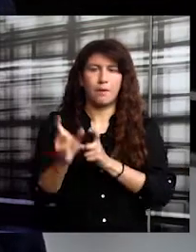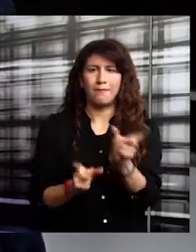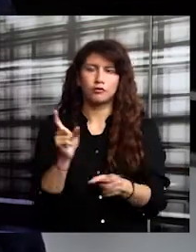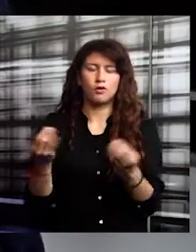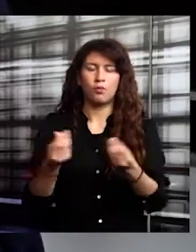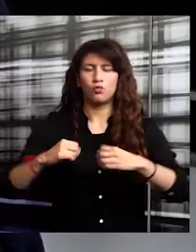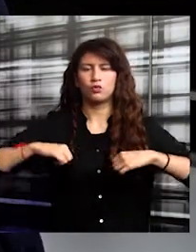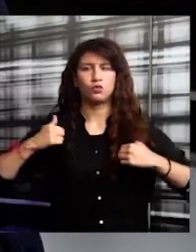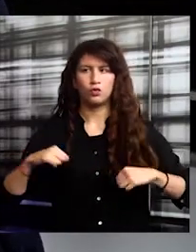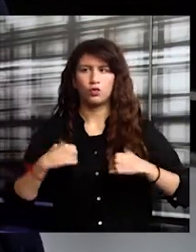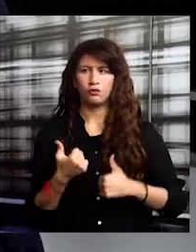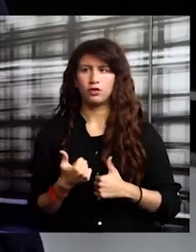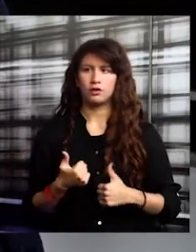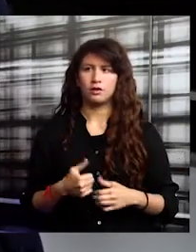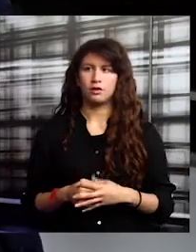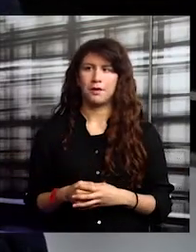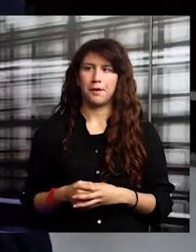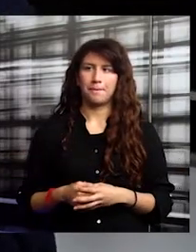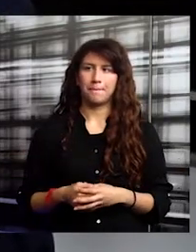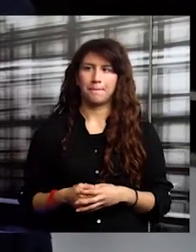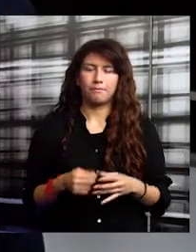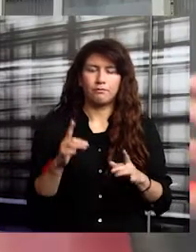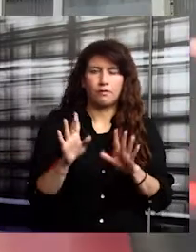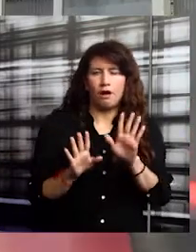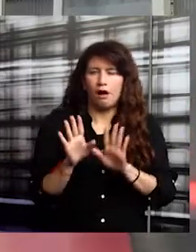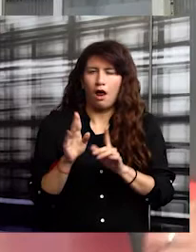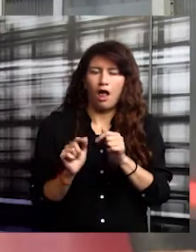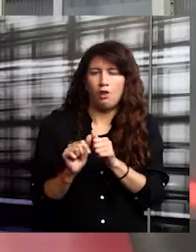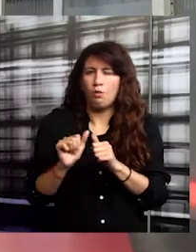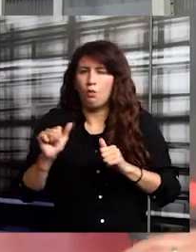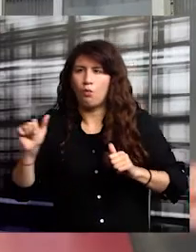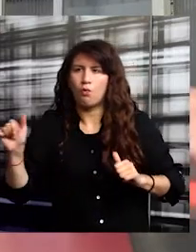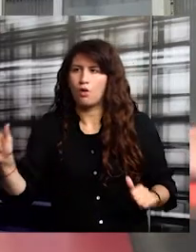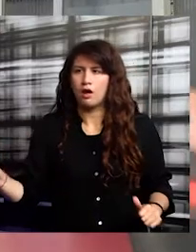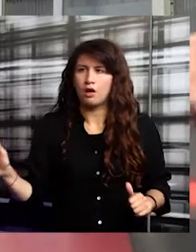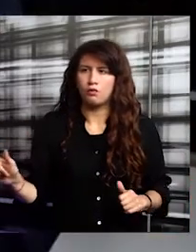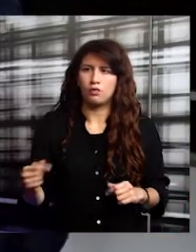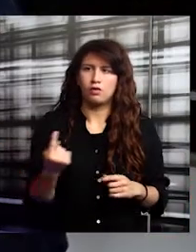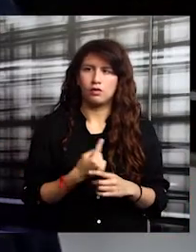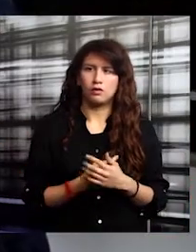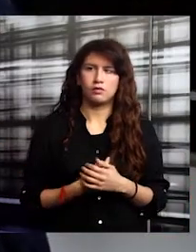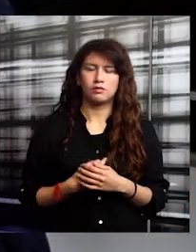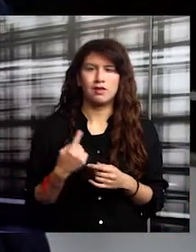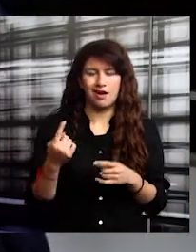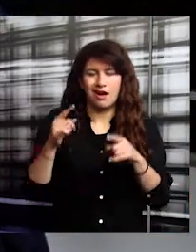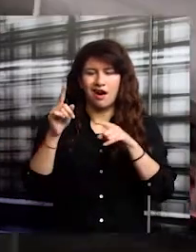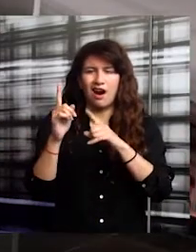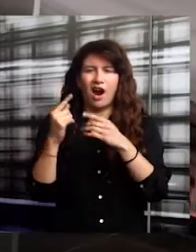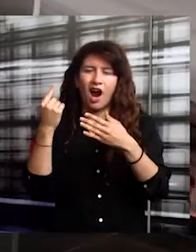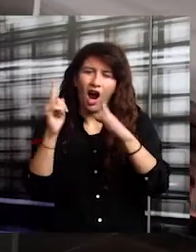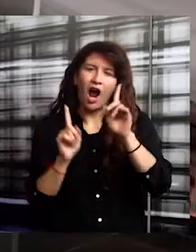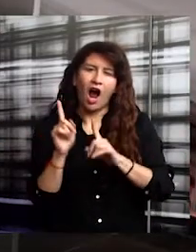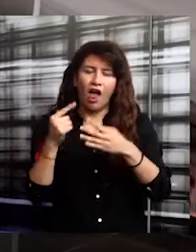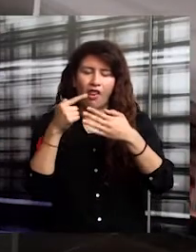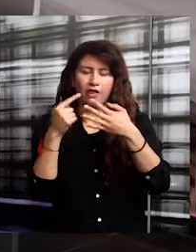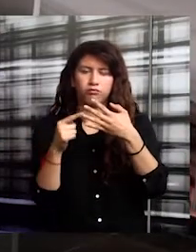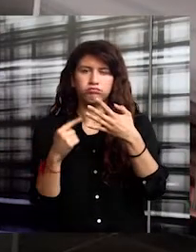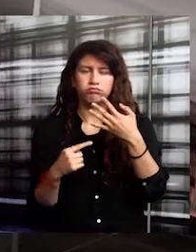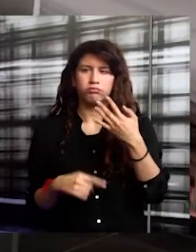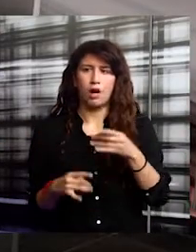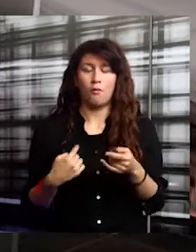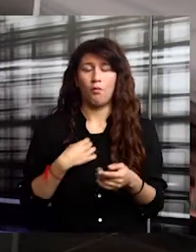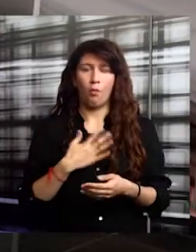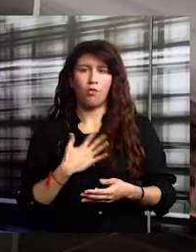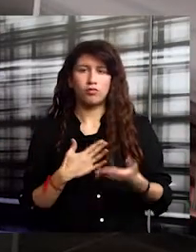jóvenes van a andar algo lejos de lo que es cada uno de estos elementos. Por eso que quiero partir esta